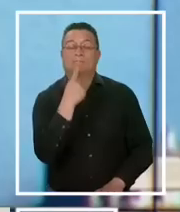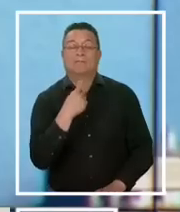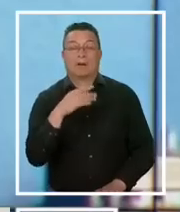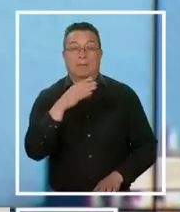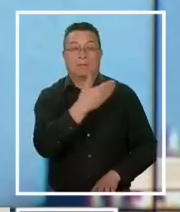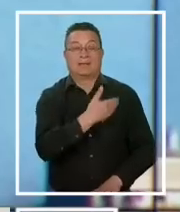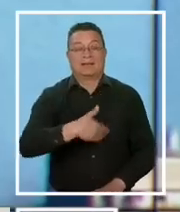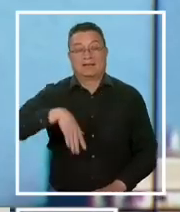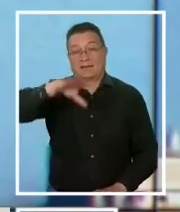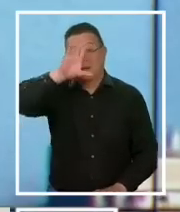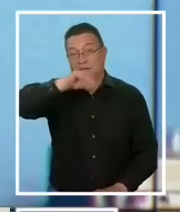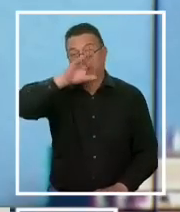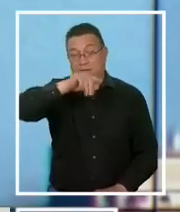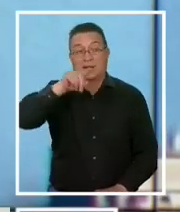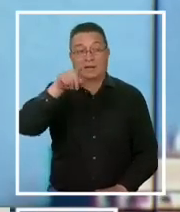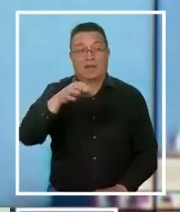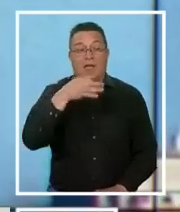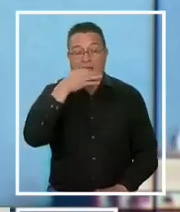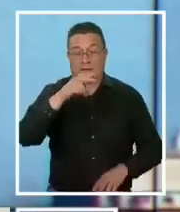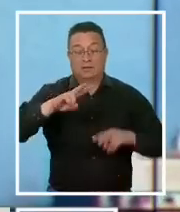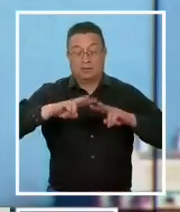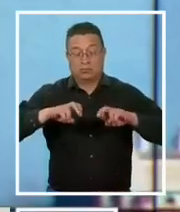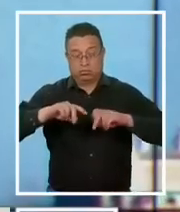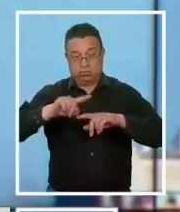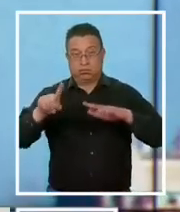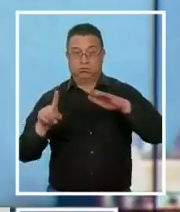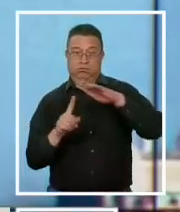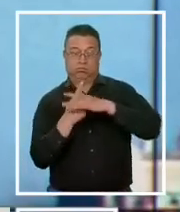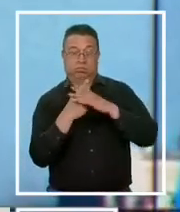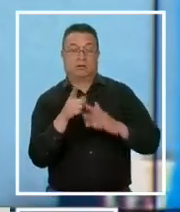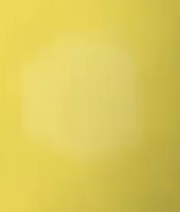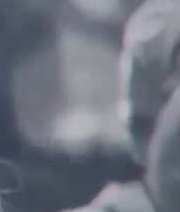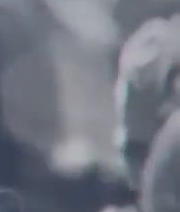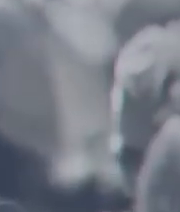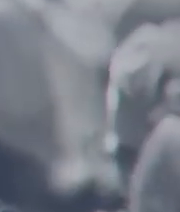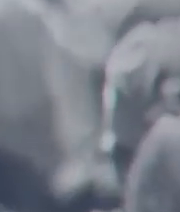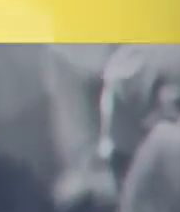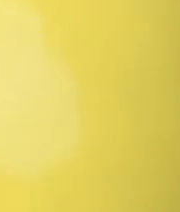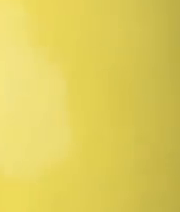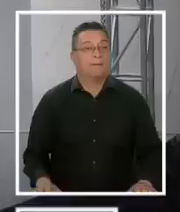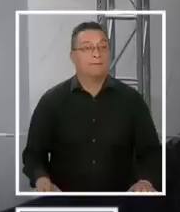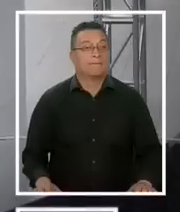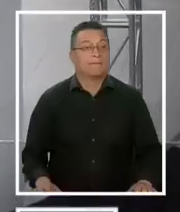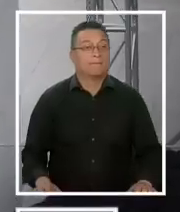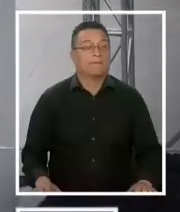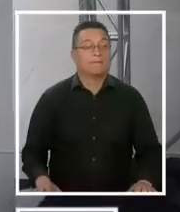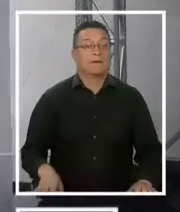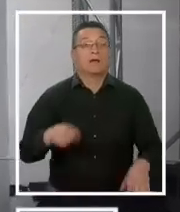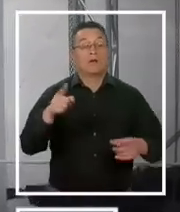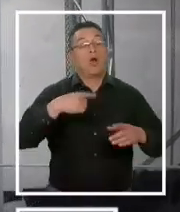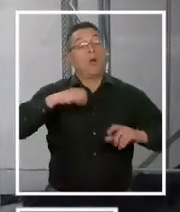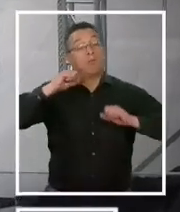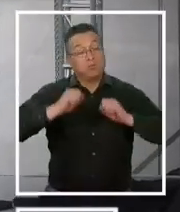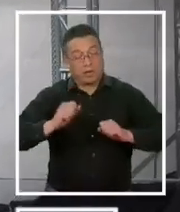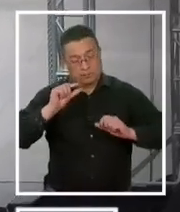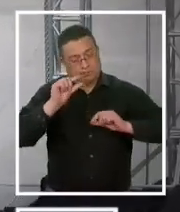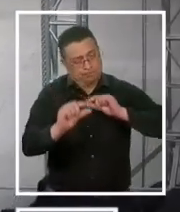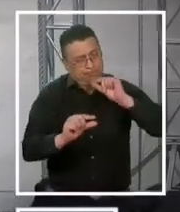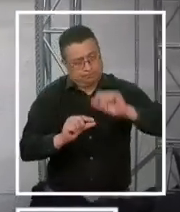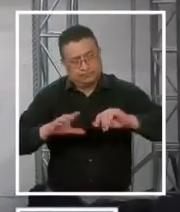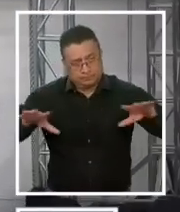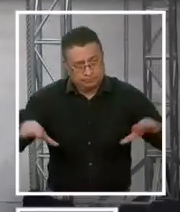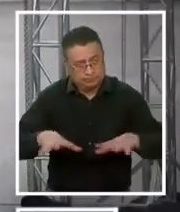elwin porque hay análisis político que surge a partir de eso la medida de lo posible